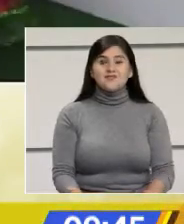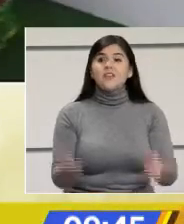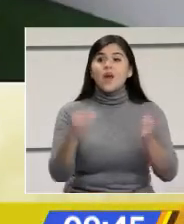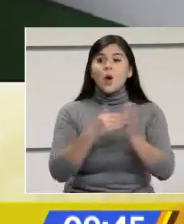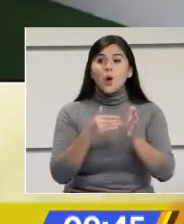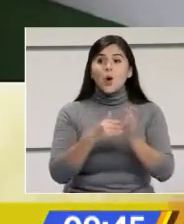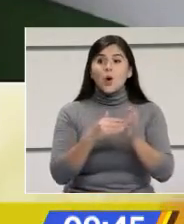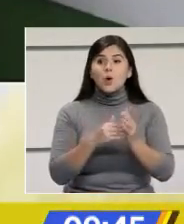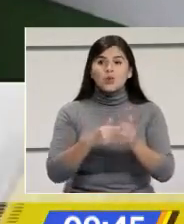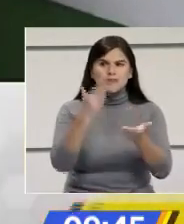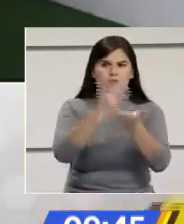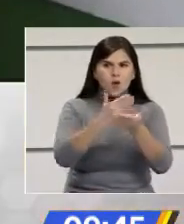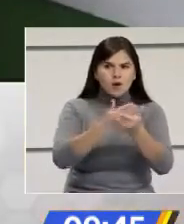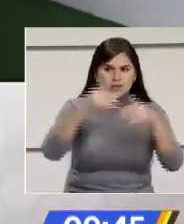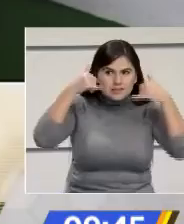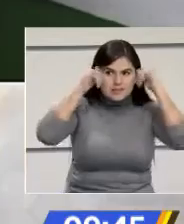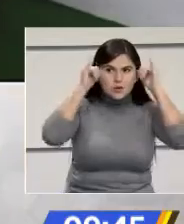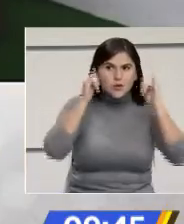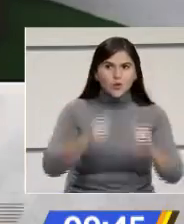Otra vez torteamos el torito.